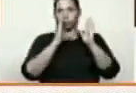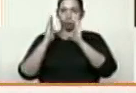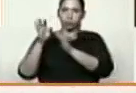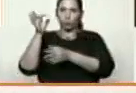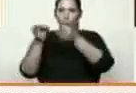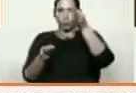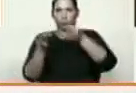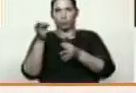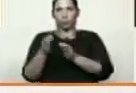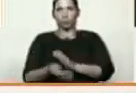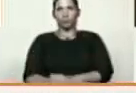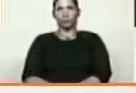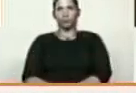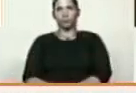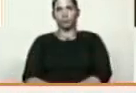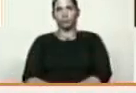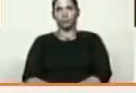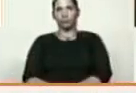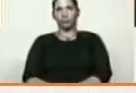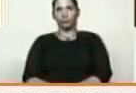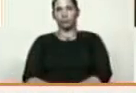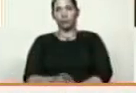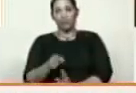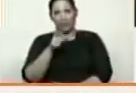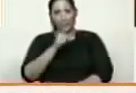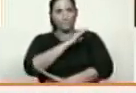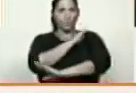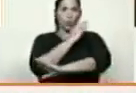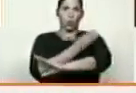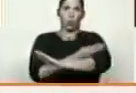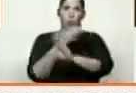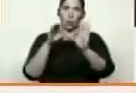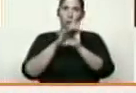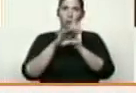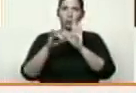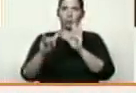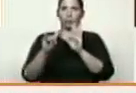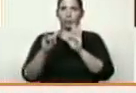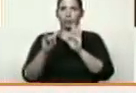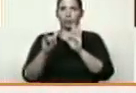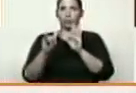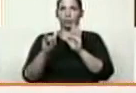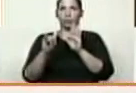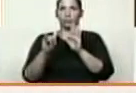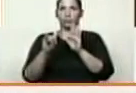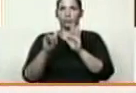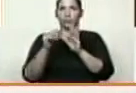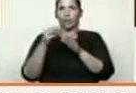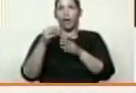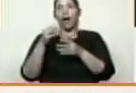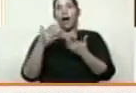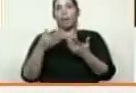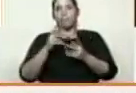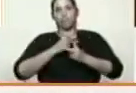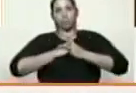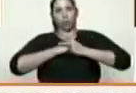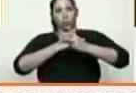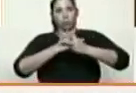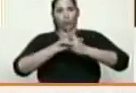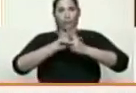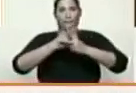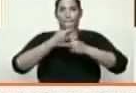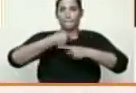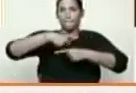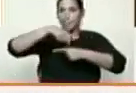jurídico. Cuando ese poder constituyente se expresa a través de la voluntad primaria de